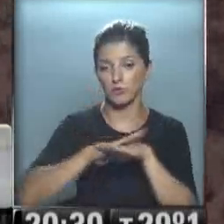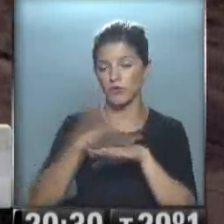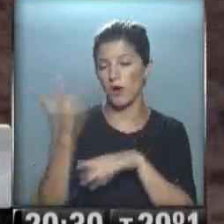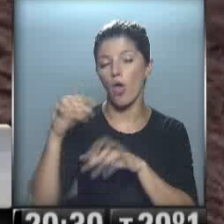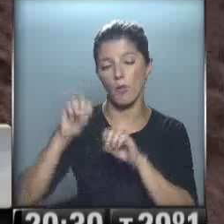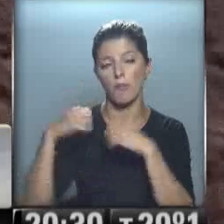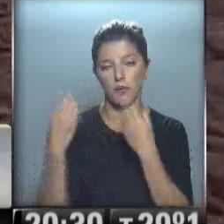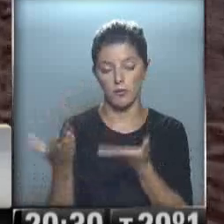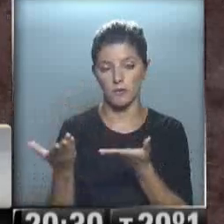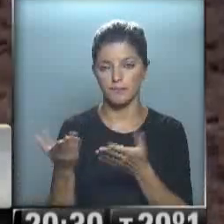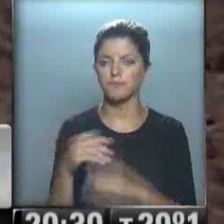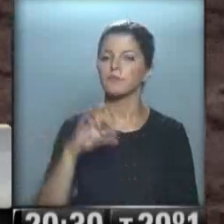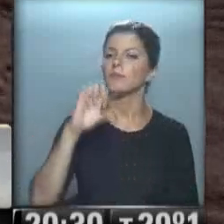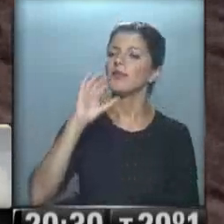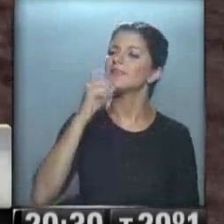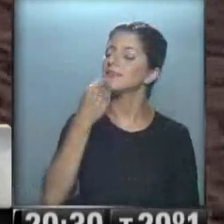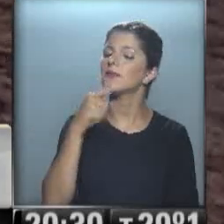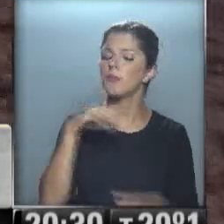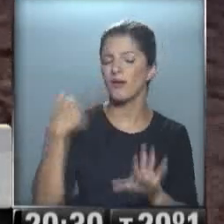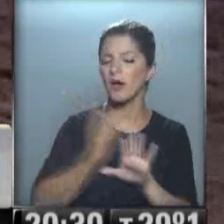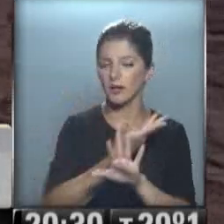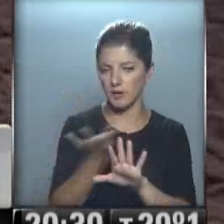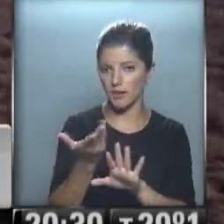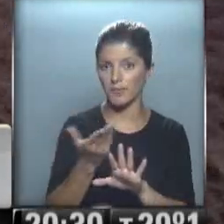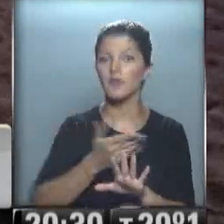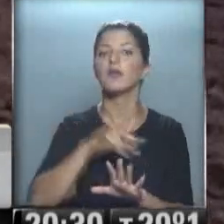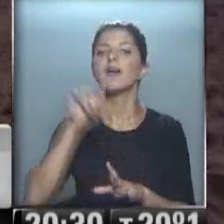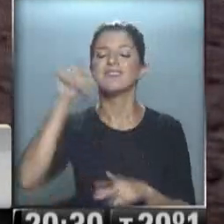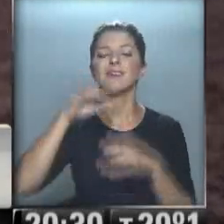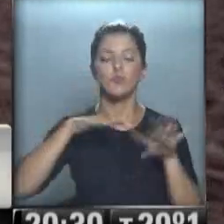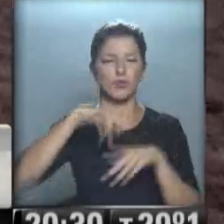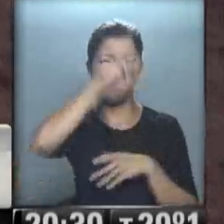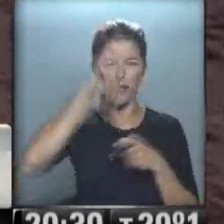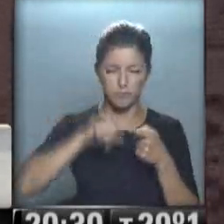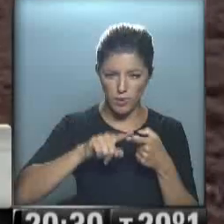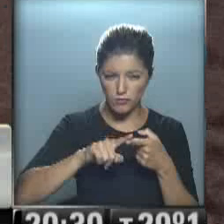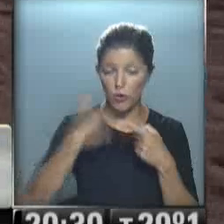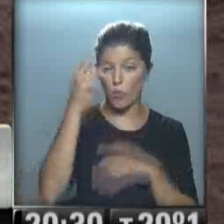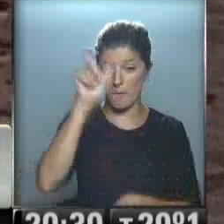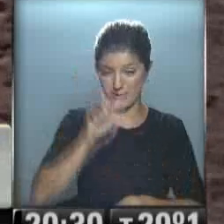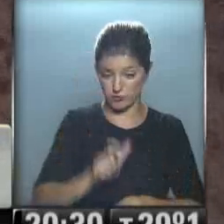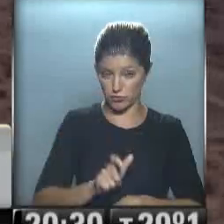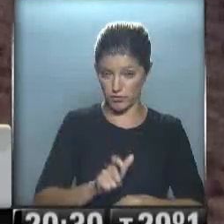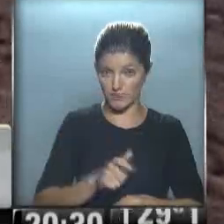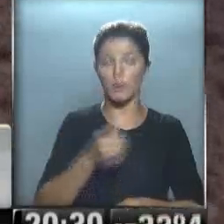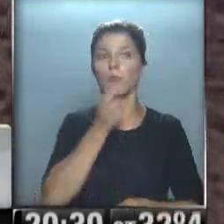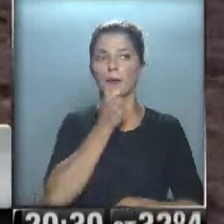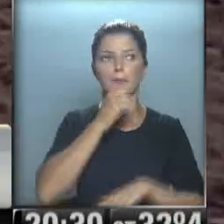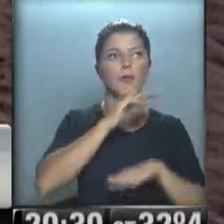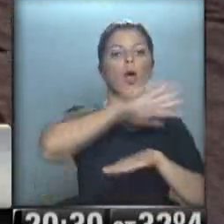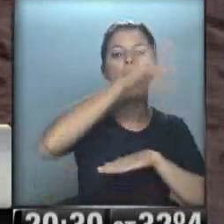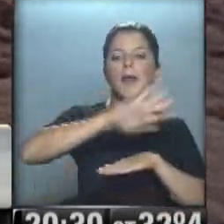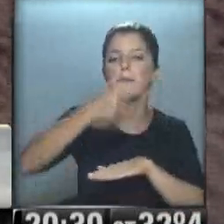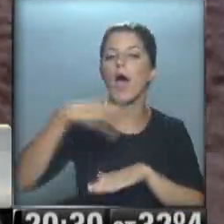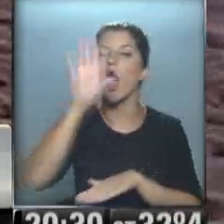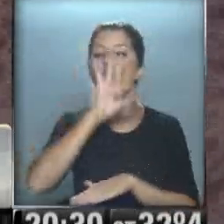favorable pero así en términos generales Qué tipo de lesiones provoca la caída de un rayo cuando una persona está en el mar en la playa como lo